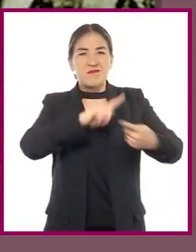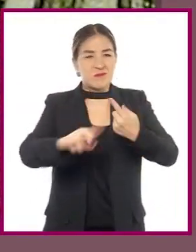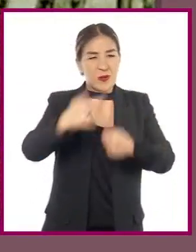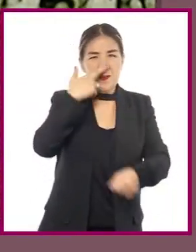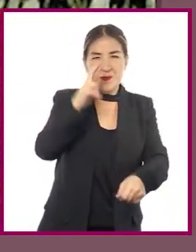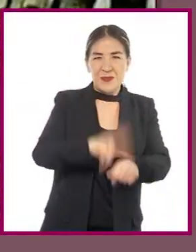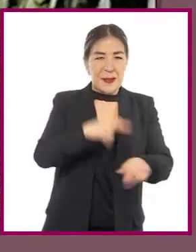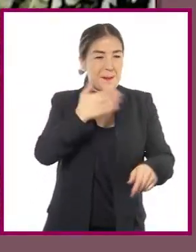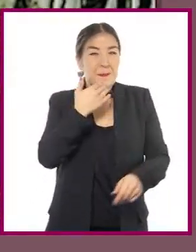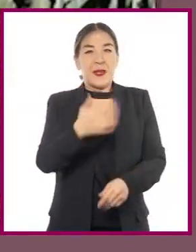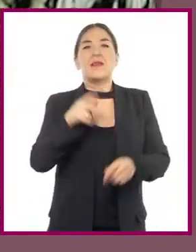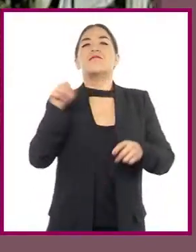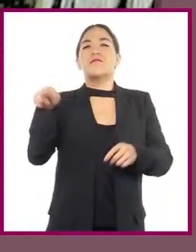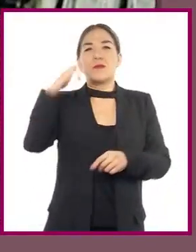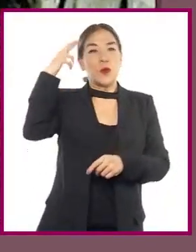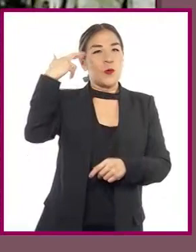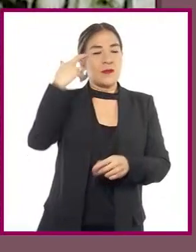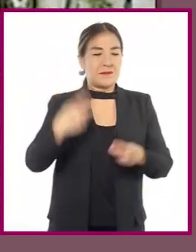por sus coronas.